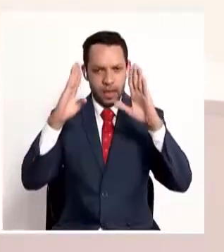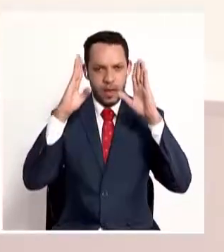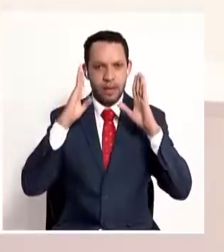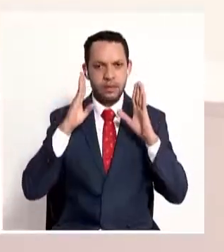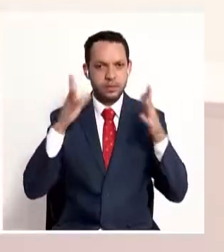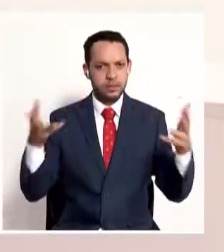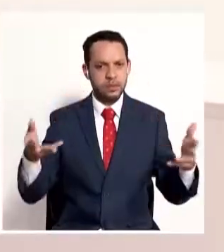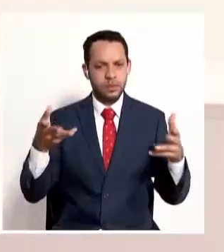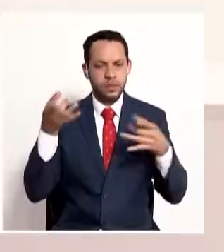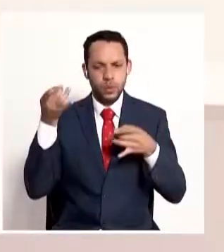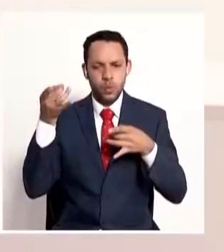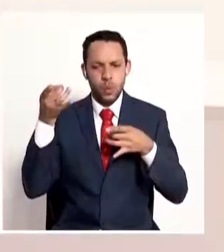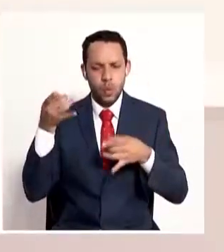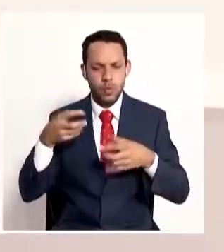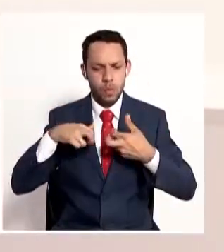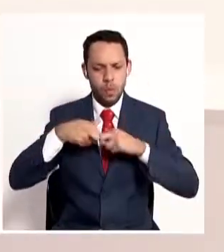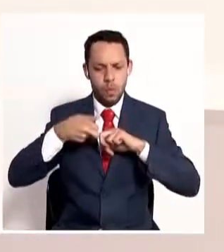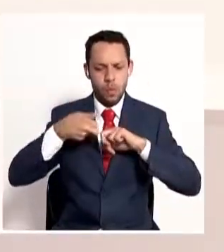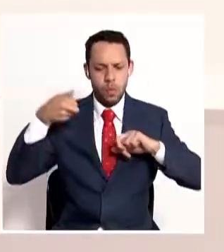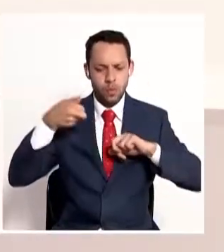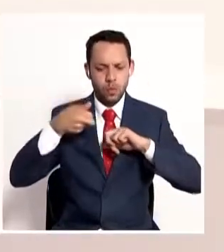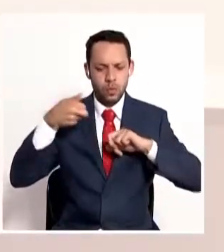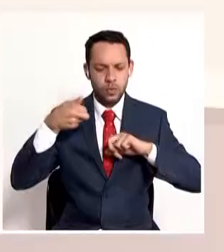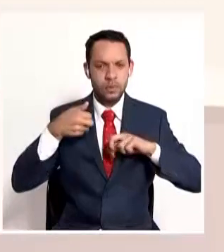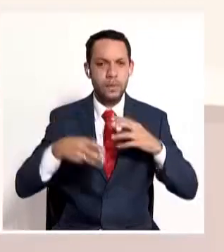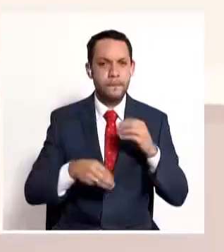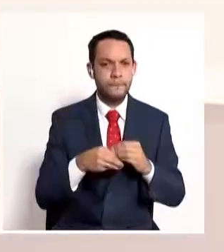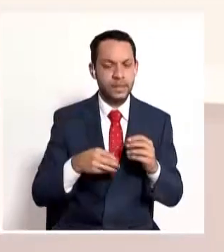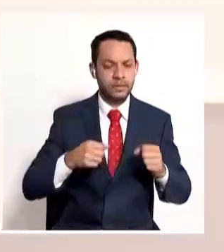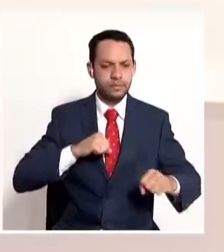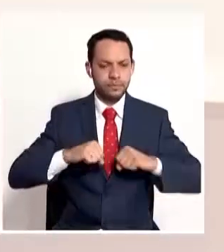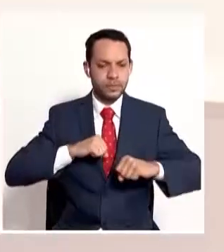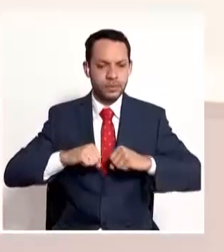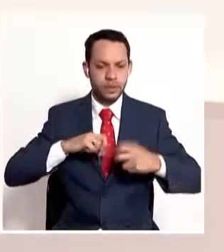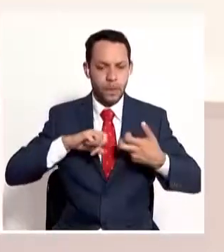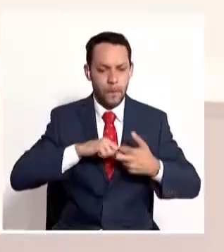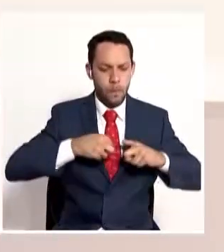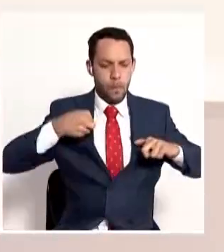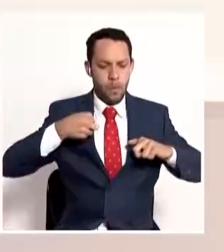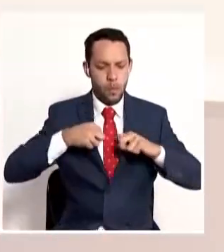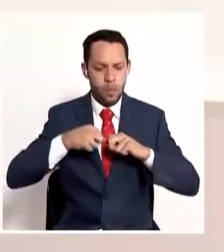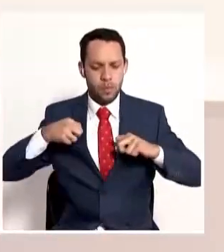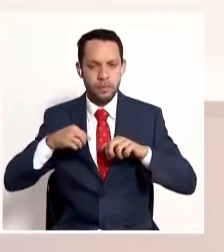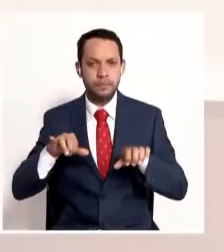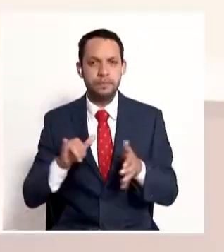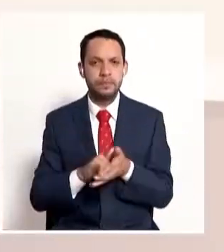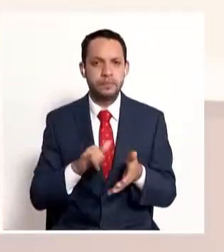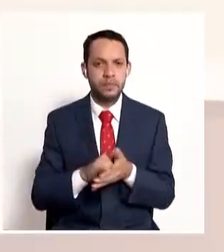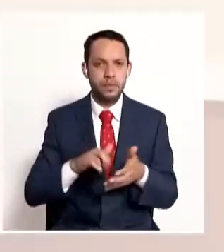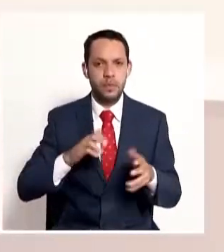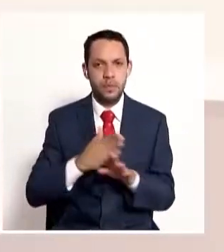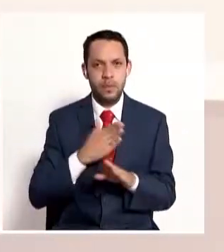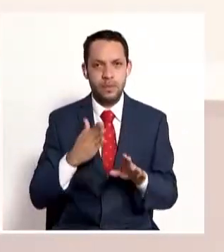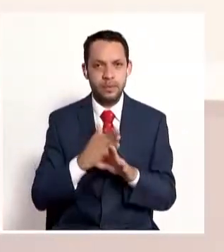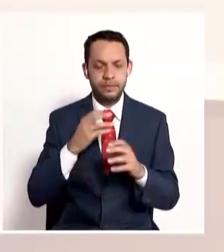tratar el dolor del músculo digamos que la fibromialgia es como una artritis del músculo pero